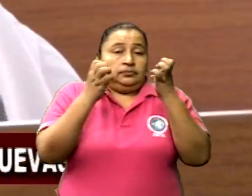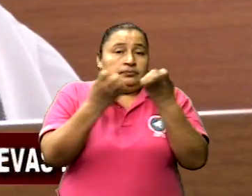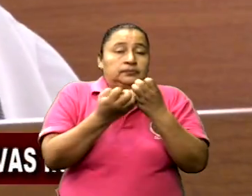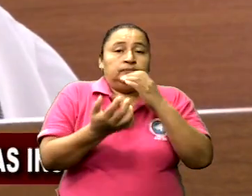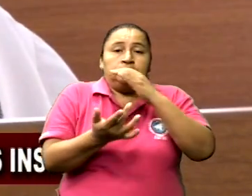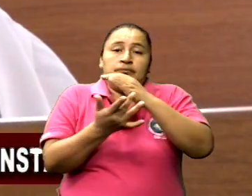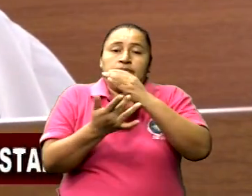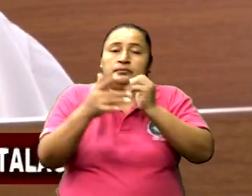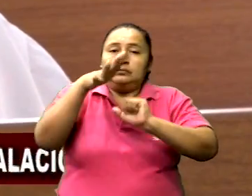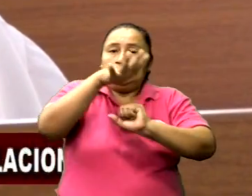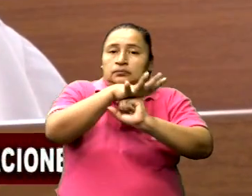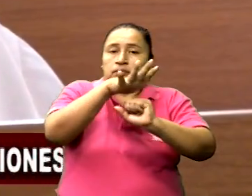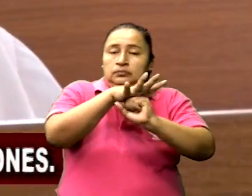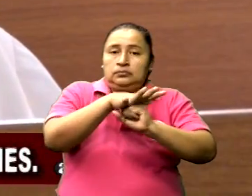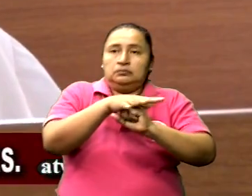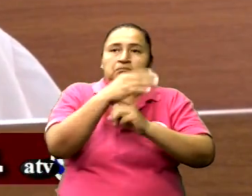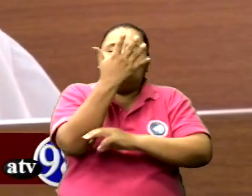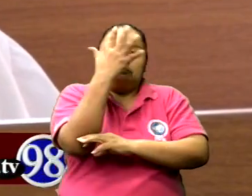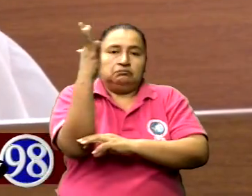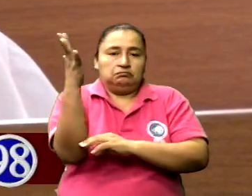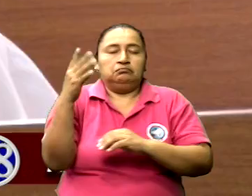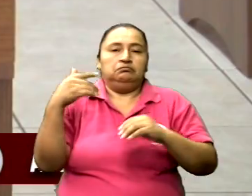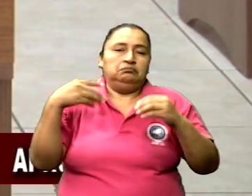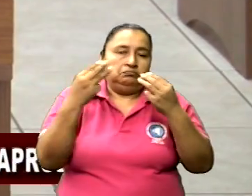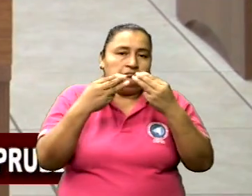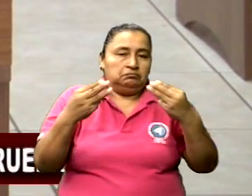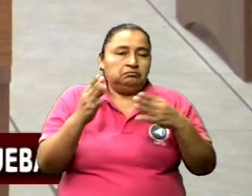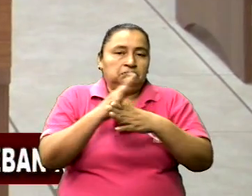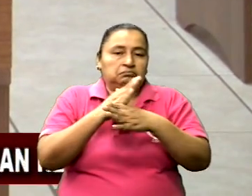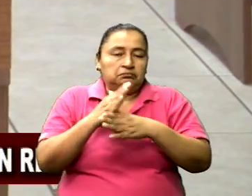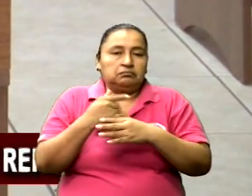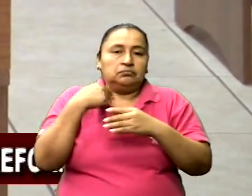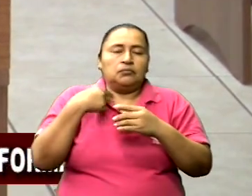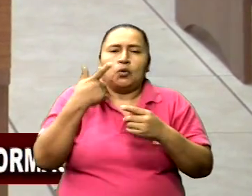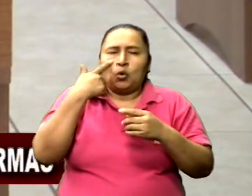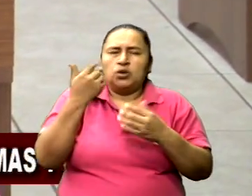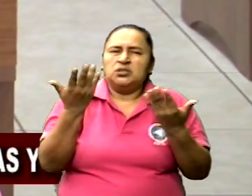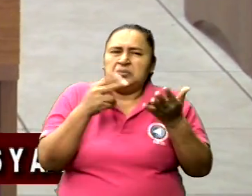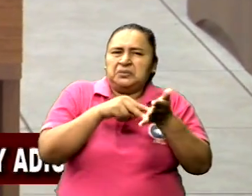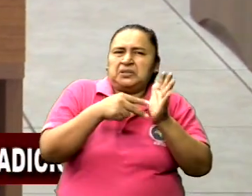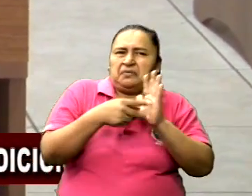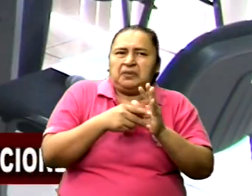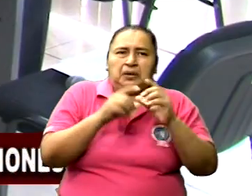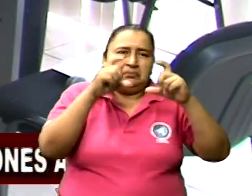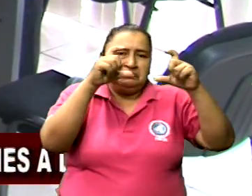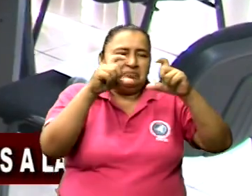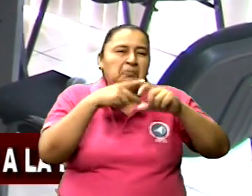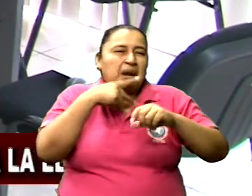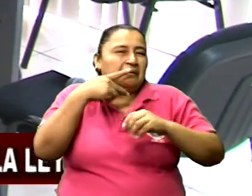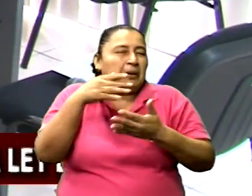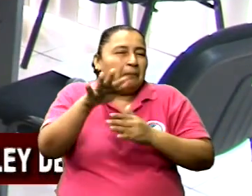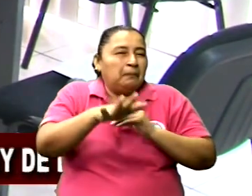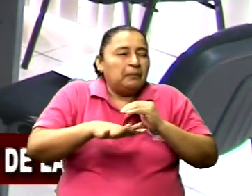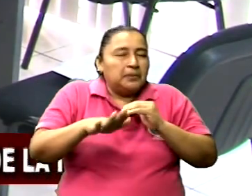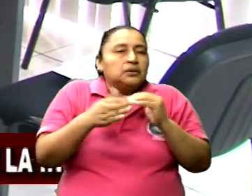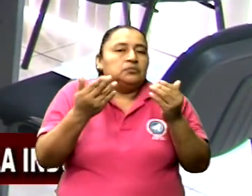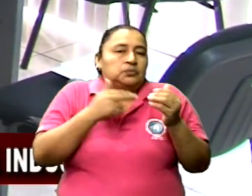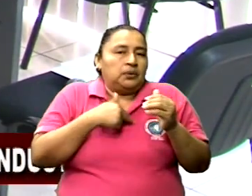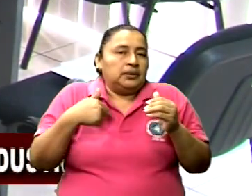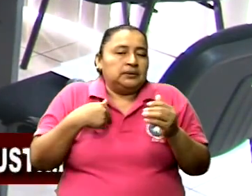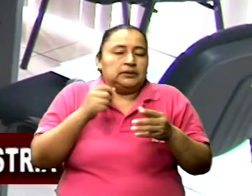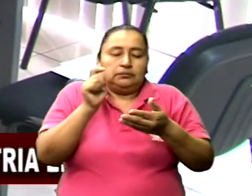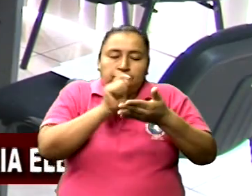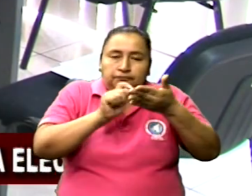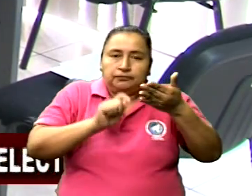de la Comisión de Medio Ambiente y Recursos Naturales conocieron sobre conceptos básicos que les permitirán elaborar los dos